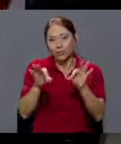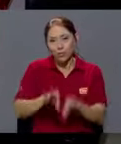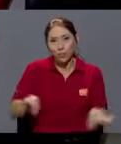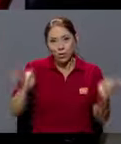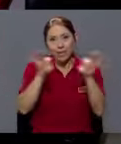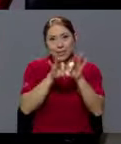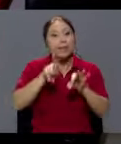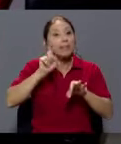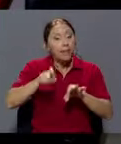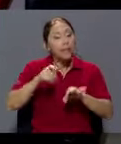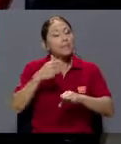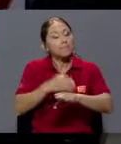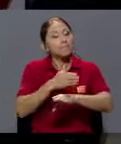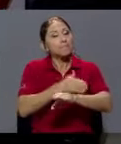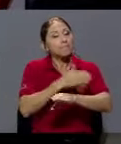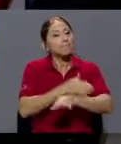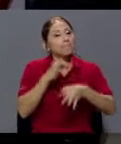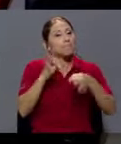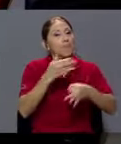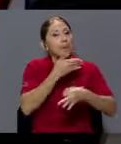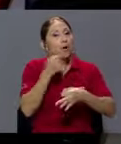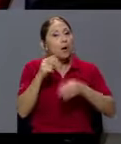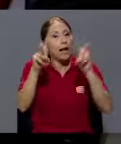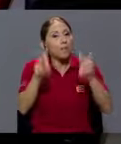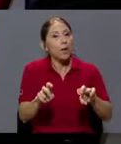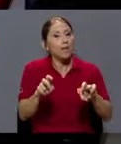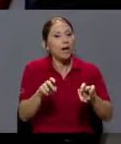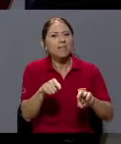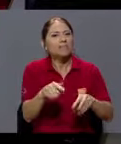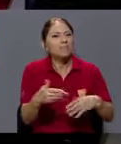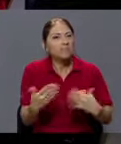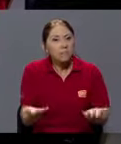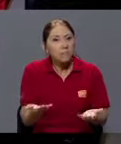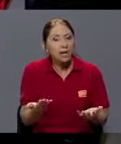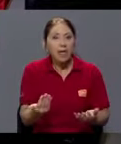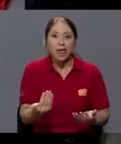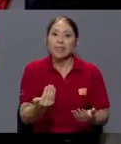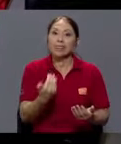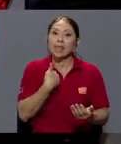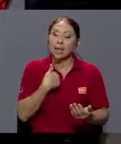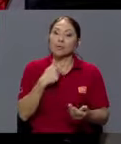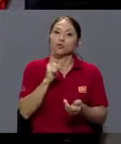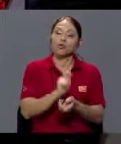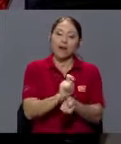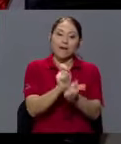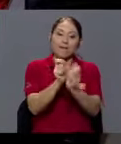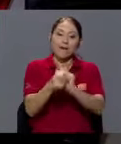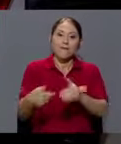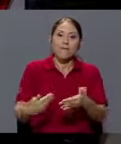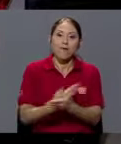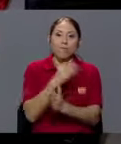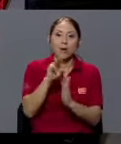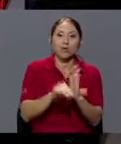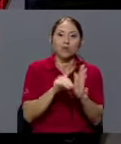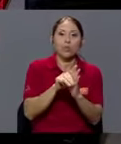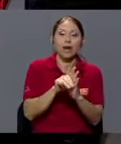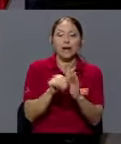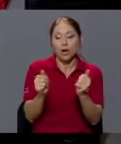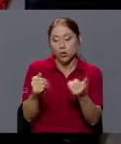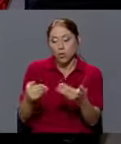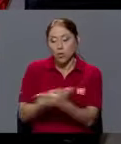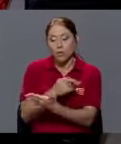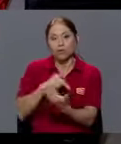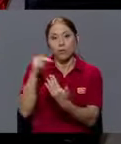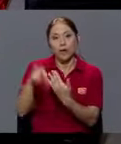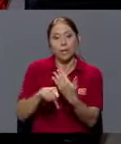que es un tema importante. Hay que mejorar la prueba. ¿Y cuál es el mejoramiento que necesita? Tenemos una reforma curricular con nuevos programas de